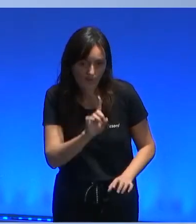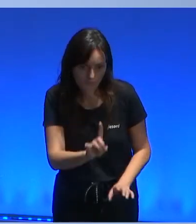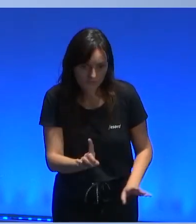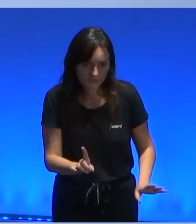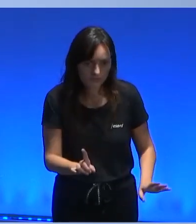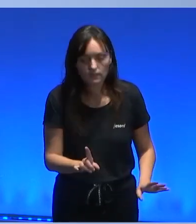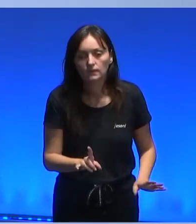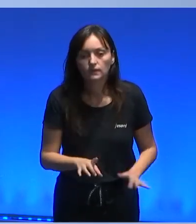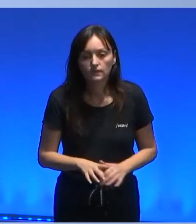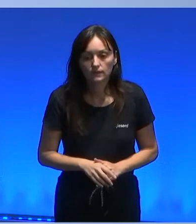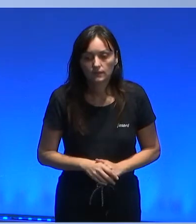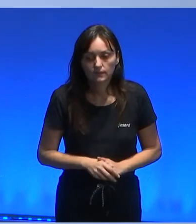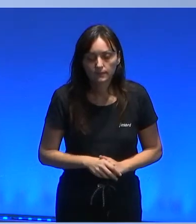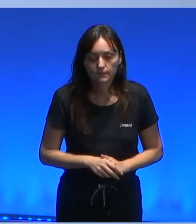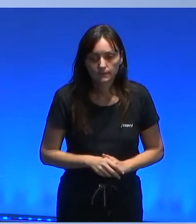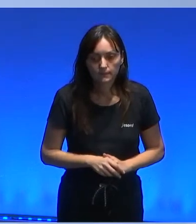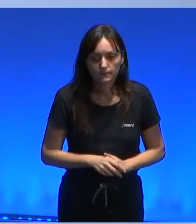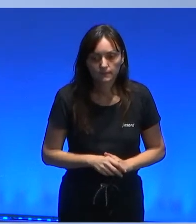simplemente que es otro.